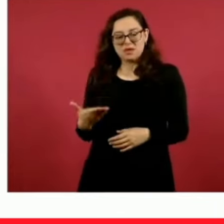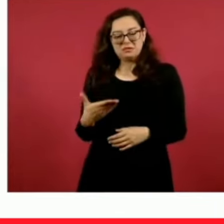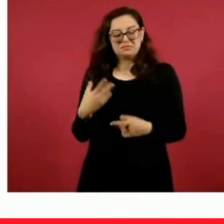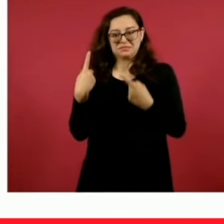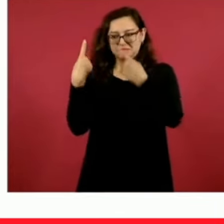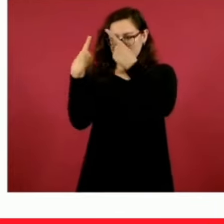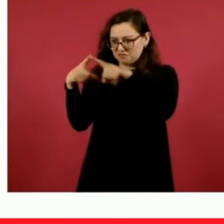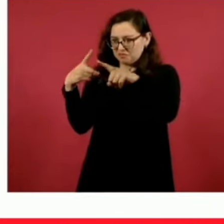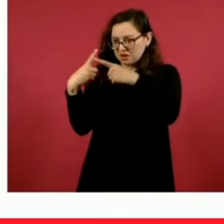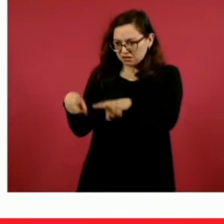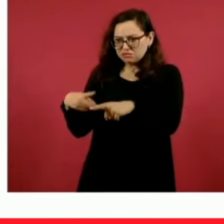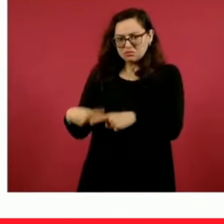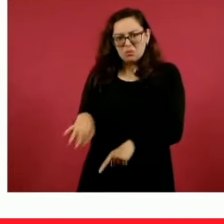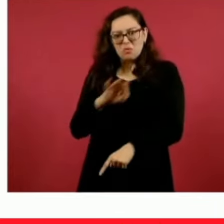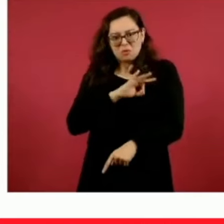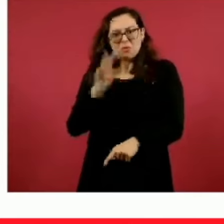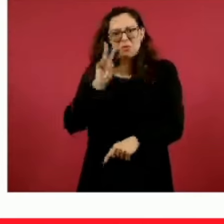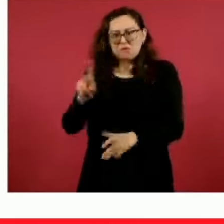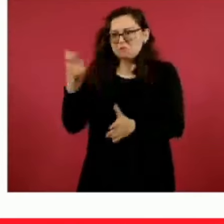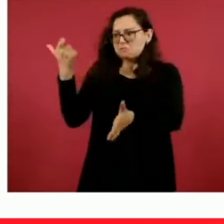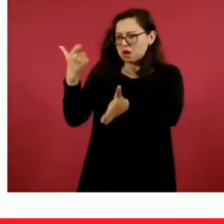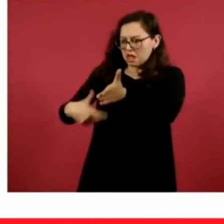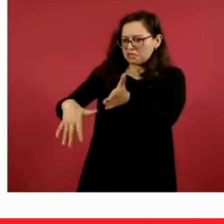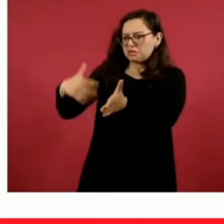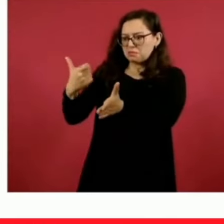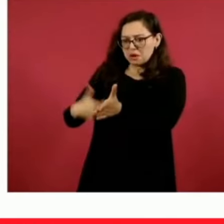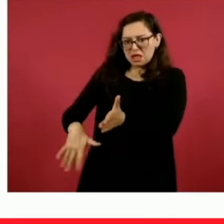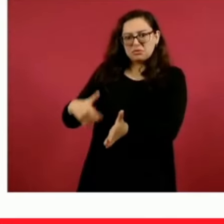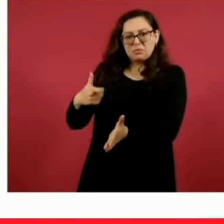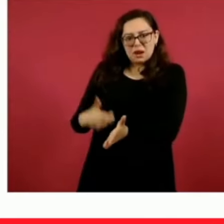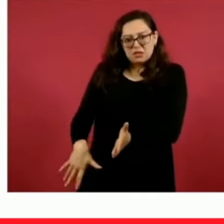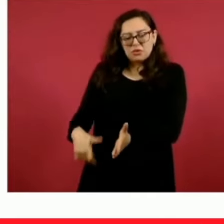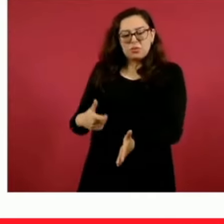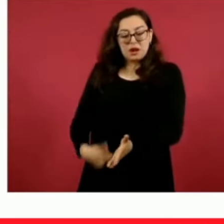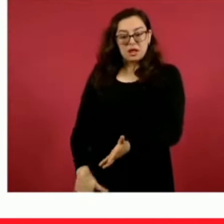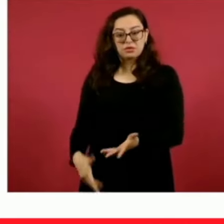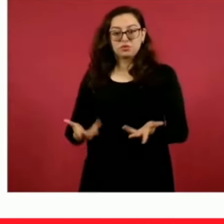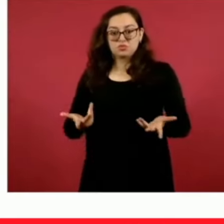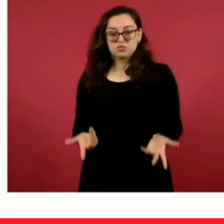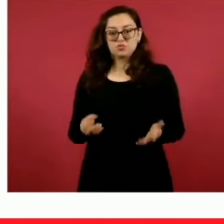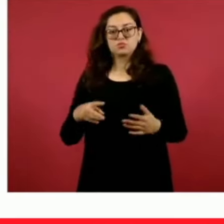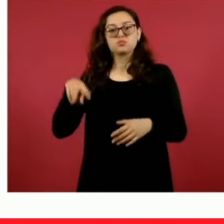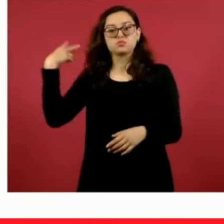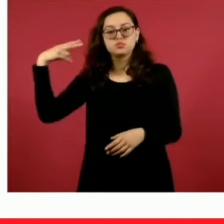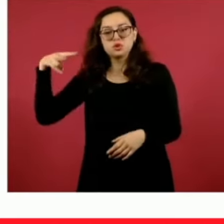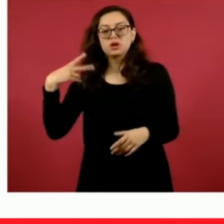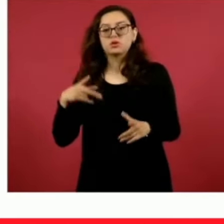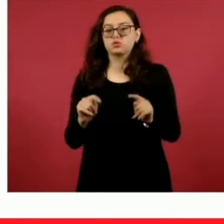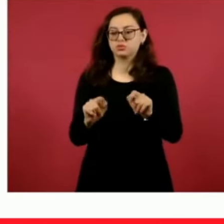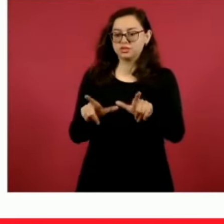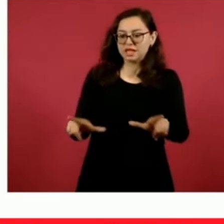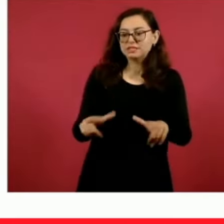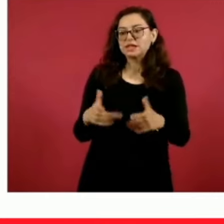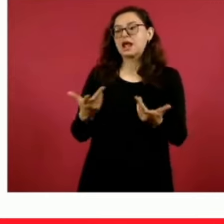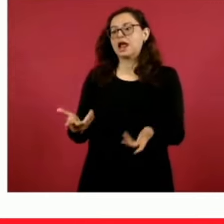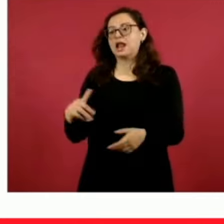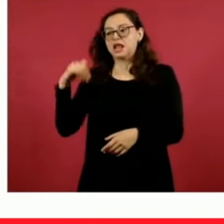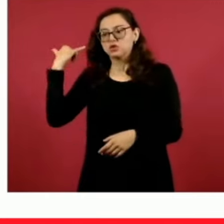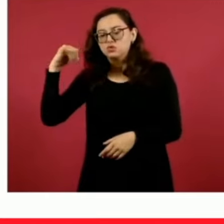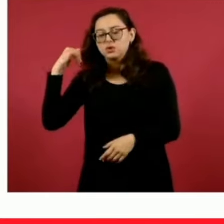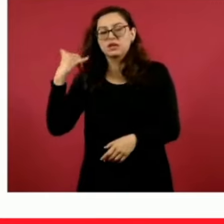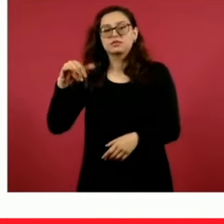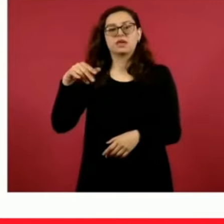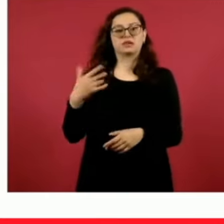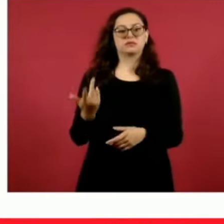precios también por debajo del promedio nacional y en varios estados como podemos ver Veracruz tascala Yucatán Durango Oaxaca